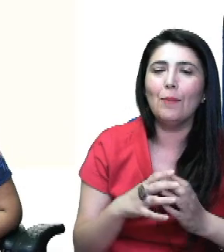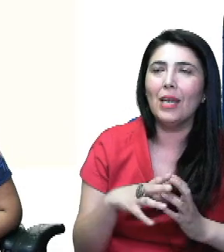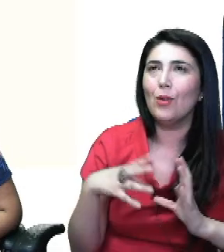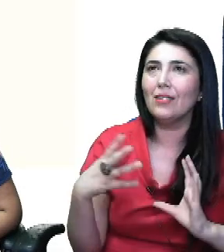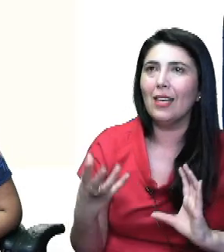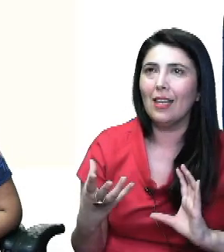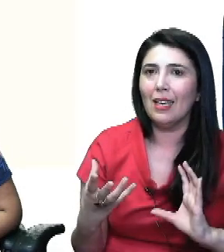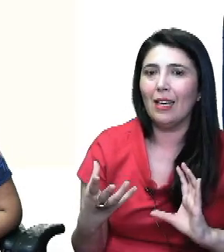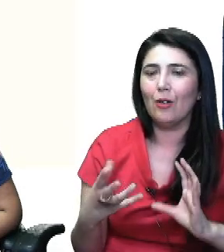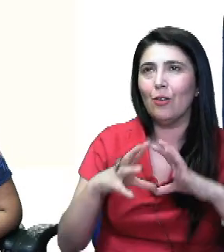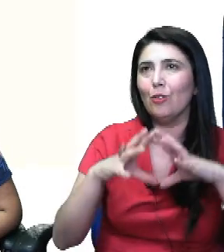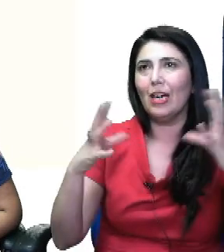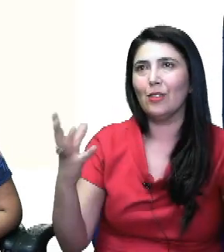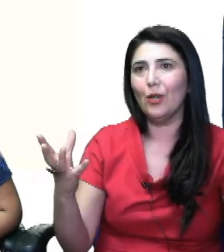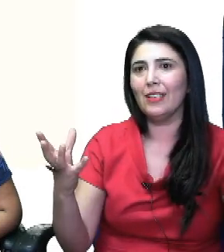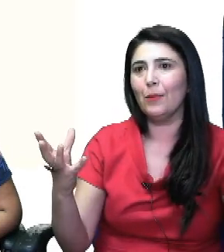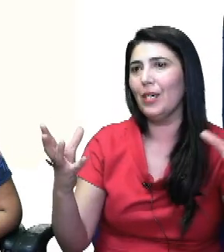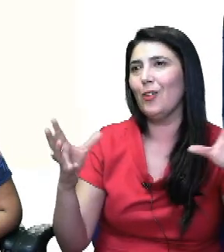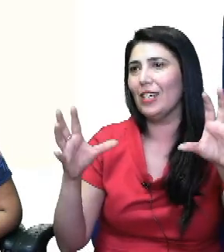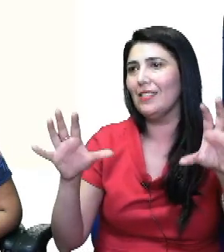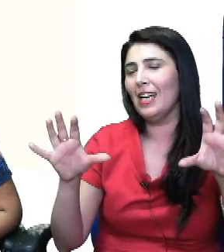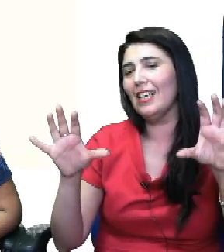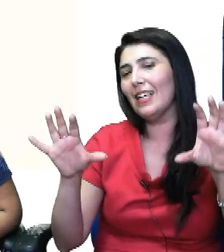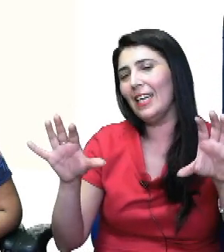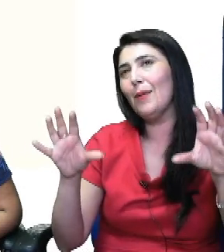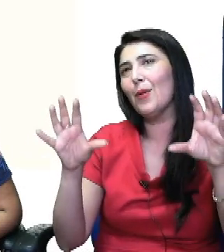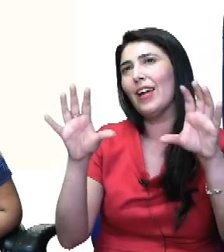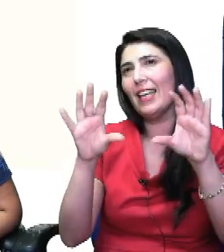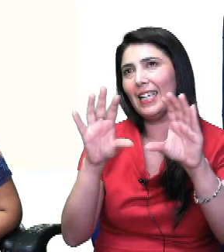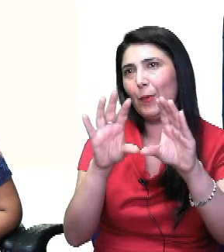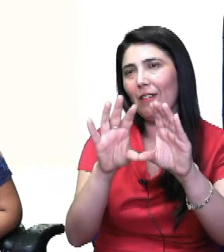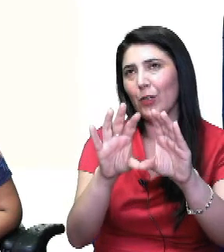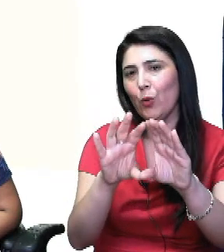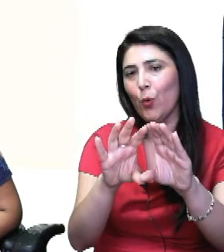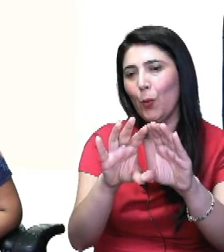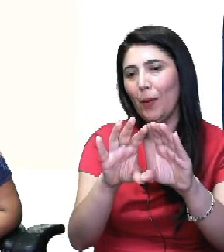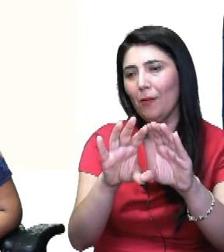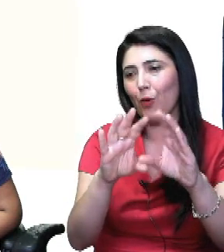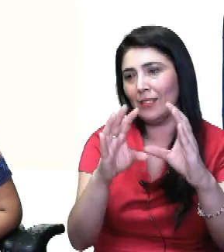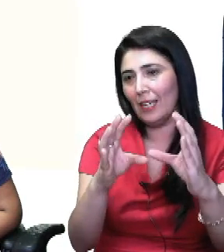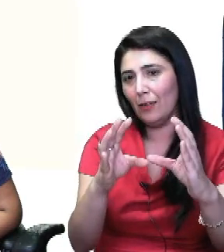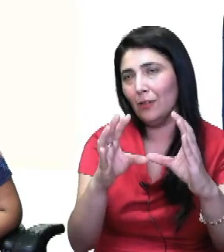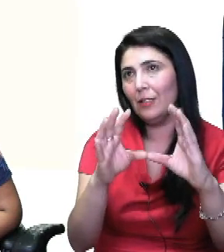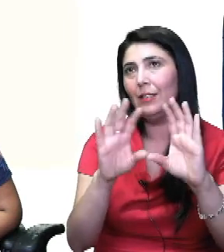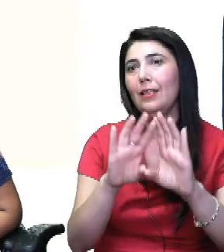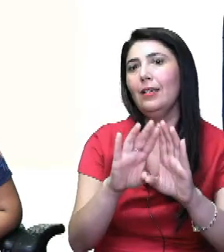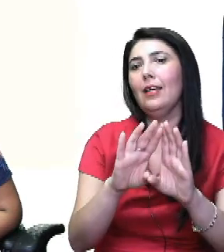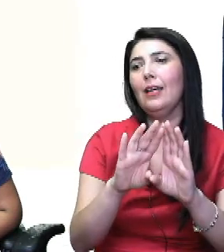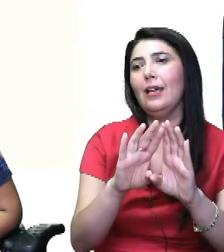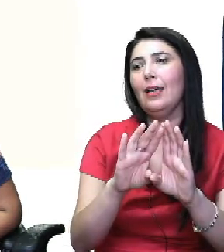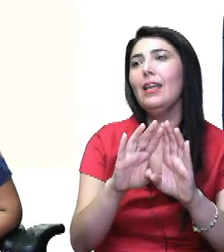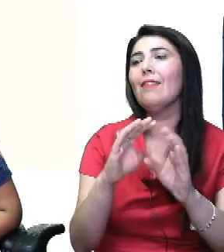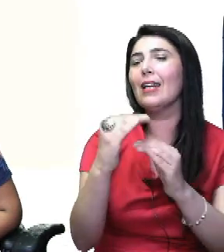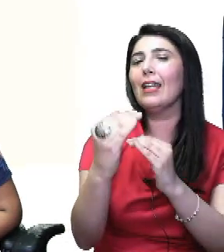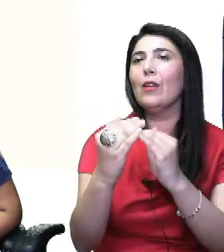Aquí también hay una serie de otras acciones que se pueden organizar en esa línea, pero ya aquí ya estamos hablando de un grupo más focalizado.